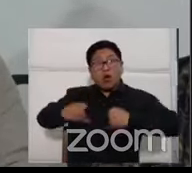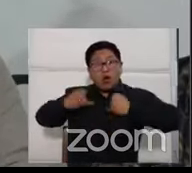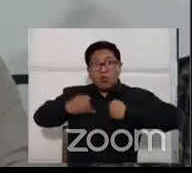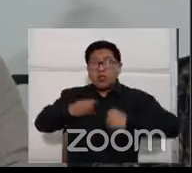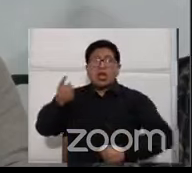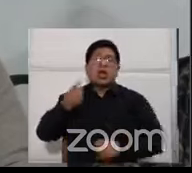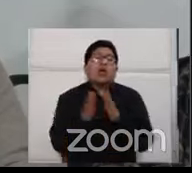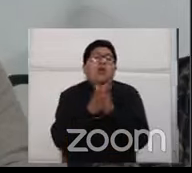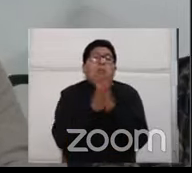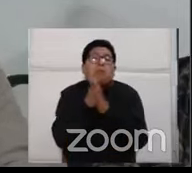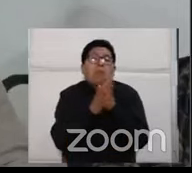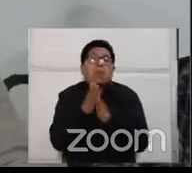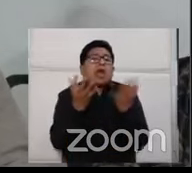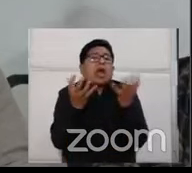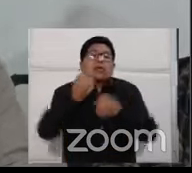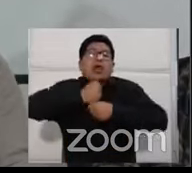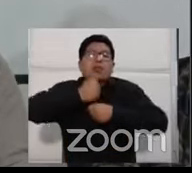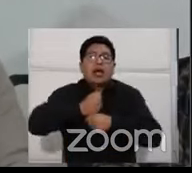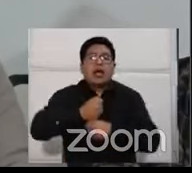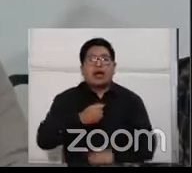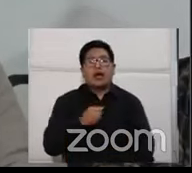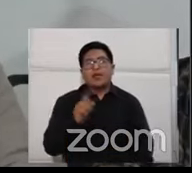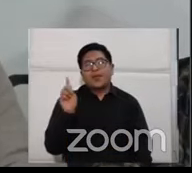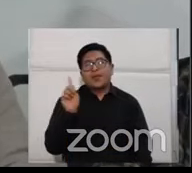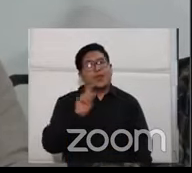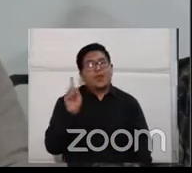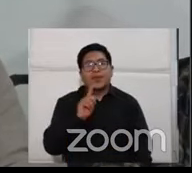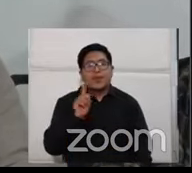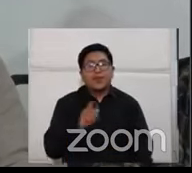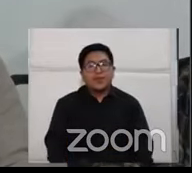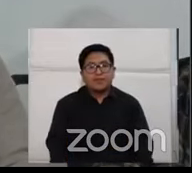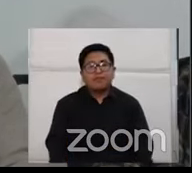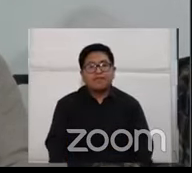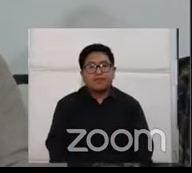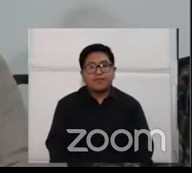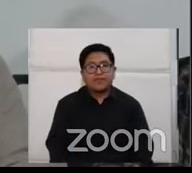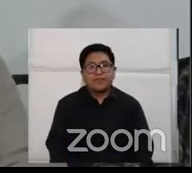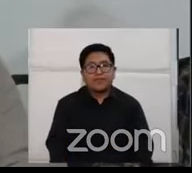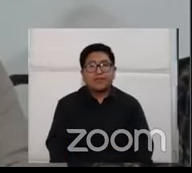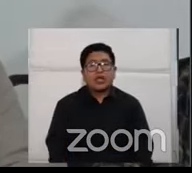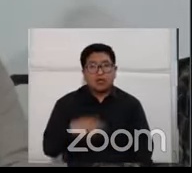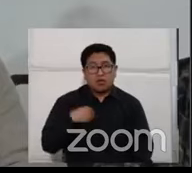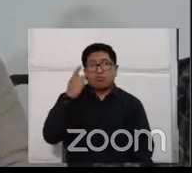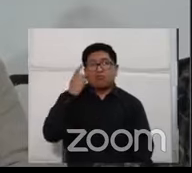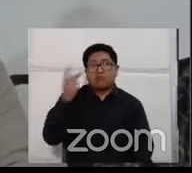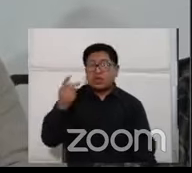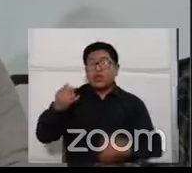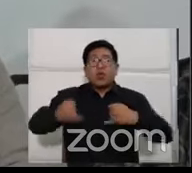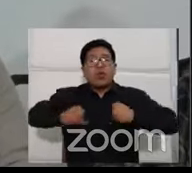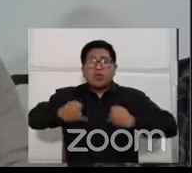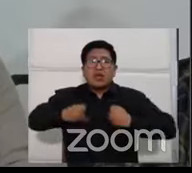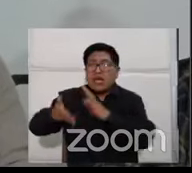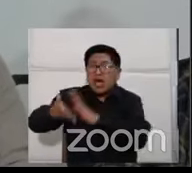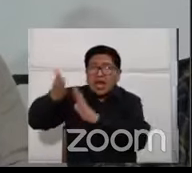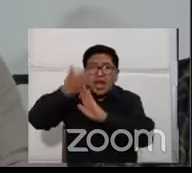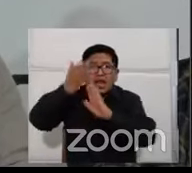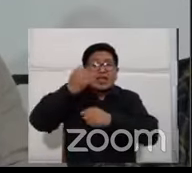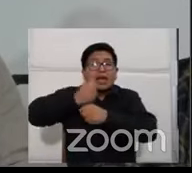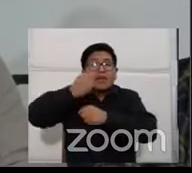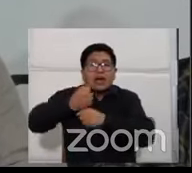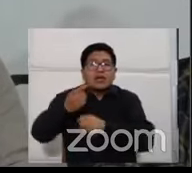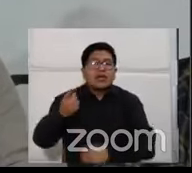es porque yo soy que yo quiero ser trabajador voy a salir a la calle voy a trabajar a veces los jóvenes salen y la necesidad